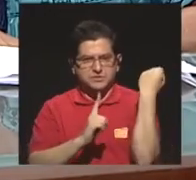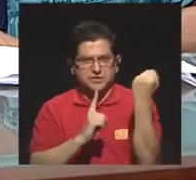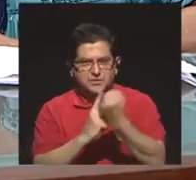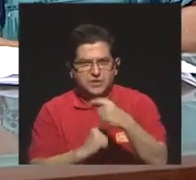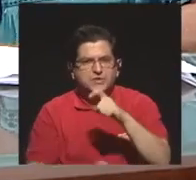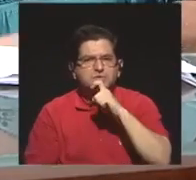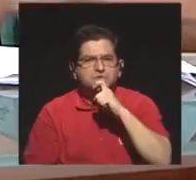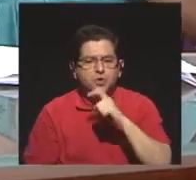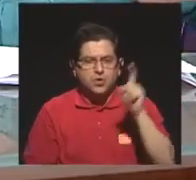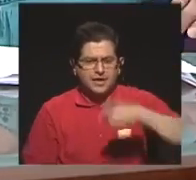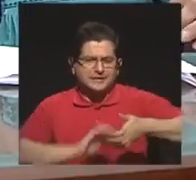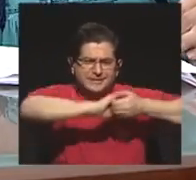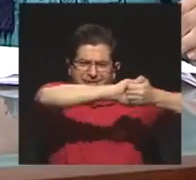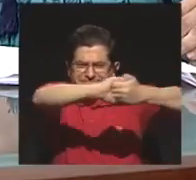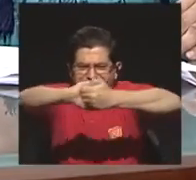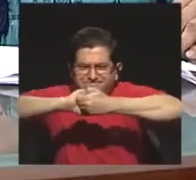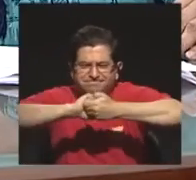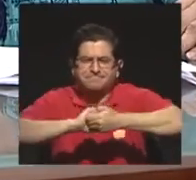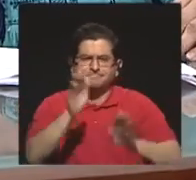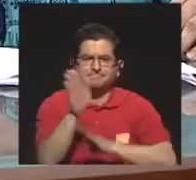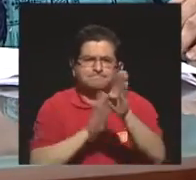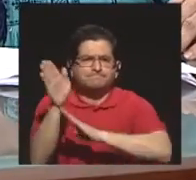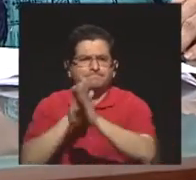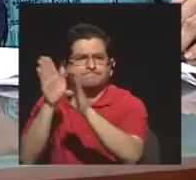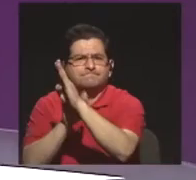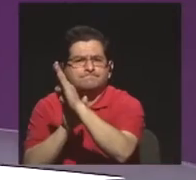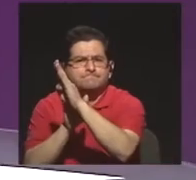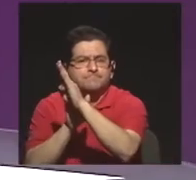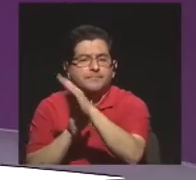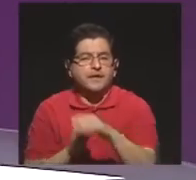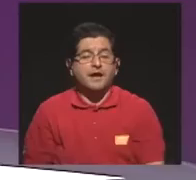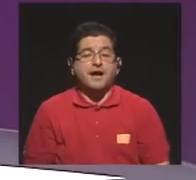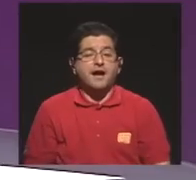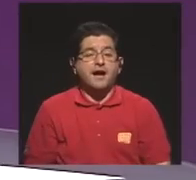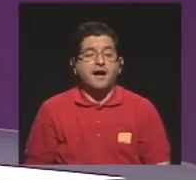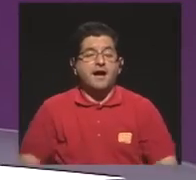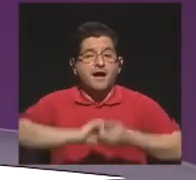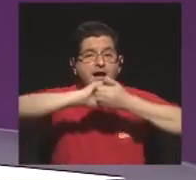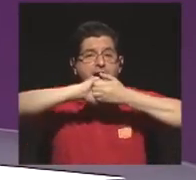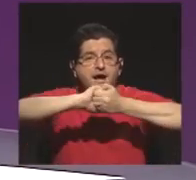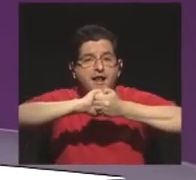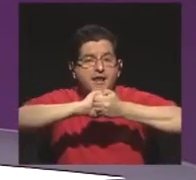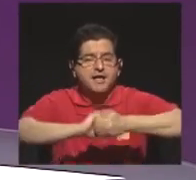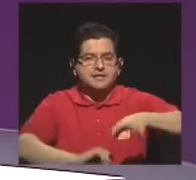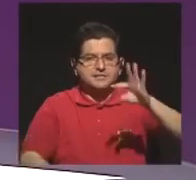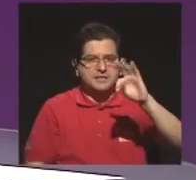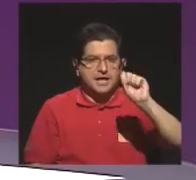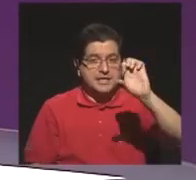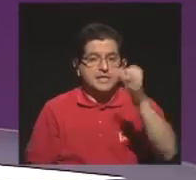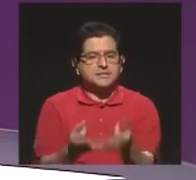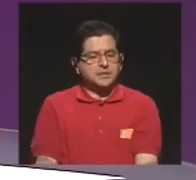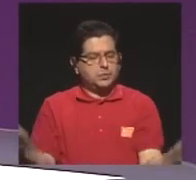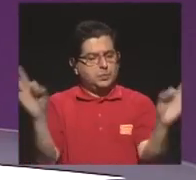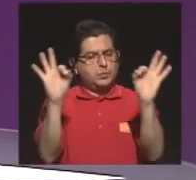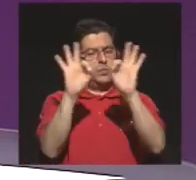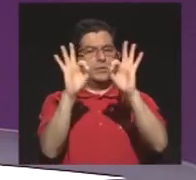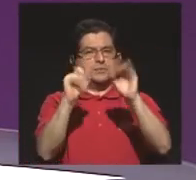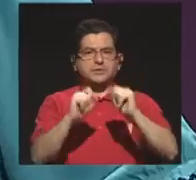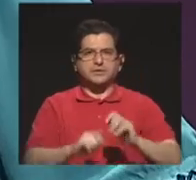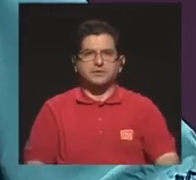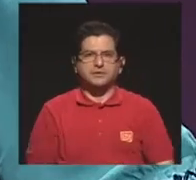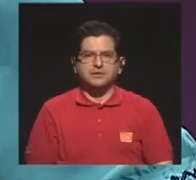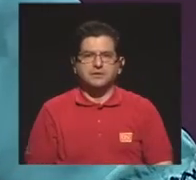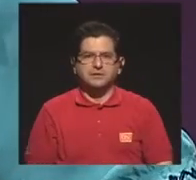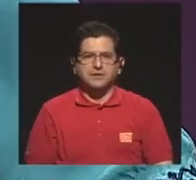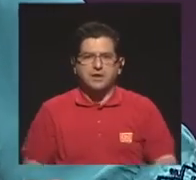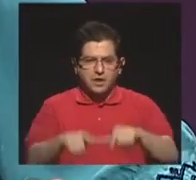alianzas estratégicas para poderlo desarrollar. Y en ese sentido, esta alianza con el tribunal fue determinante. ¿Cuántos